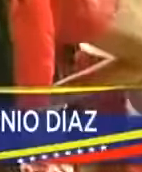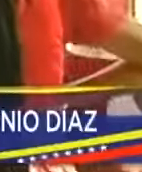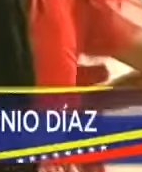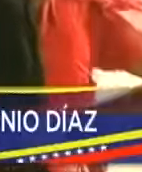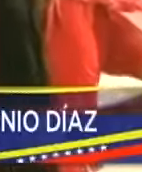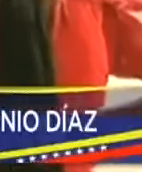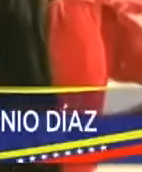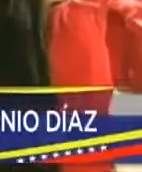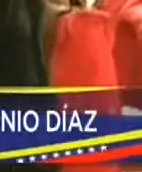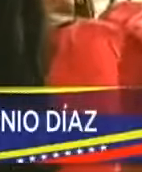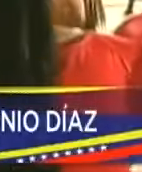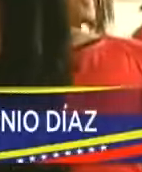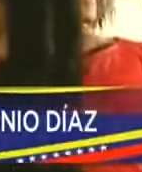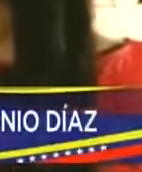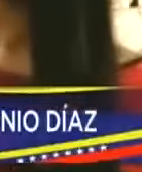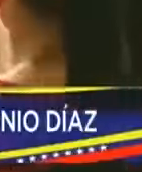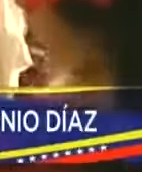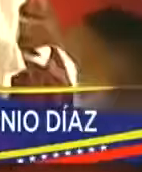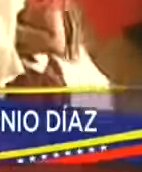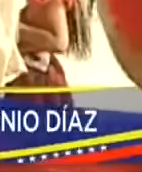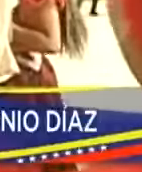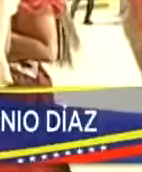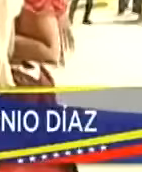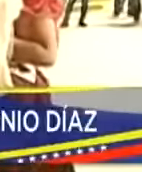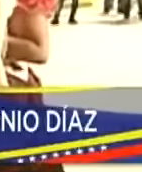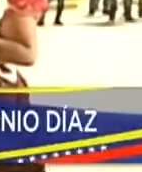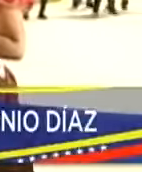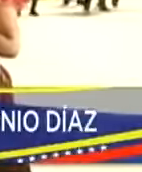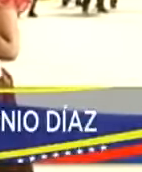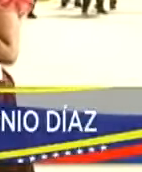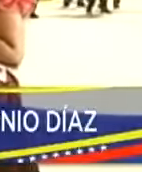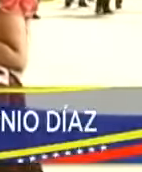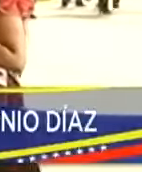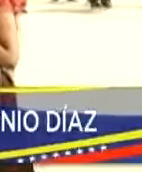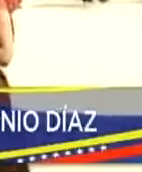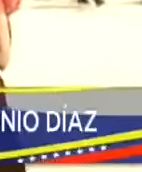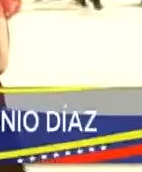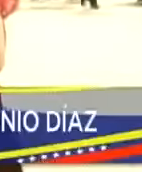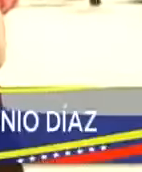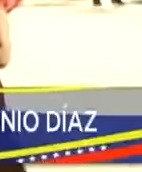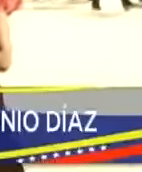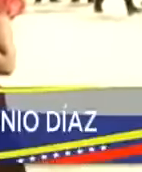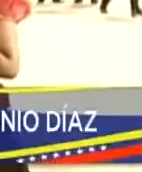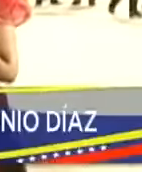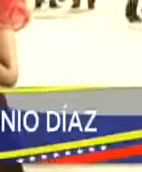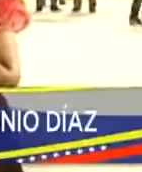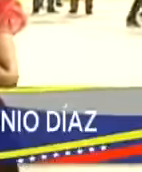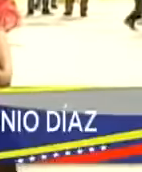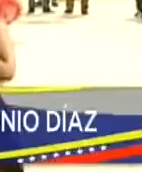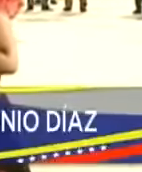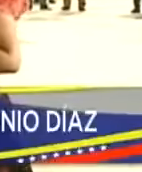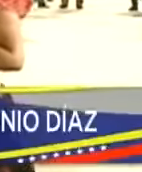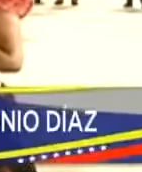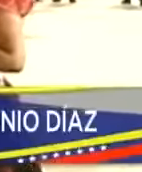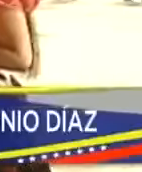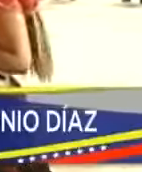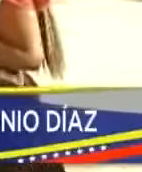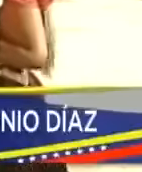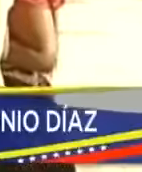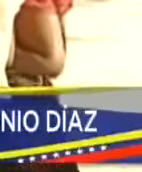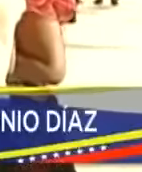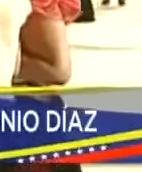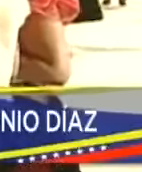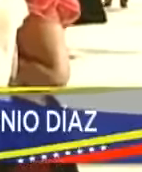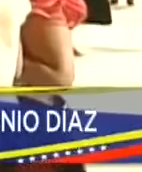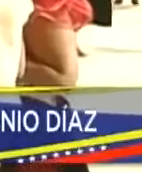veíamos cómo el presidente constitucional veía esta representación de lo que es la afrovenezolanidad a través de la danza San Juan, en el